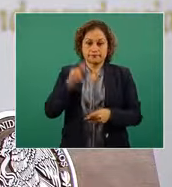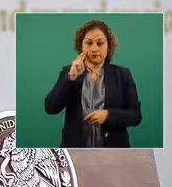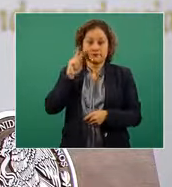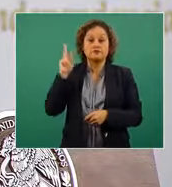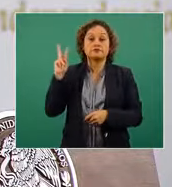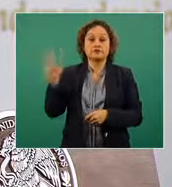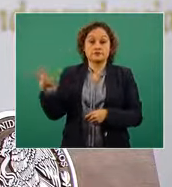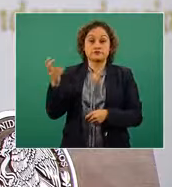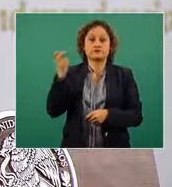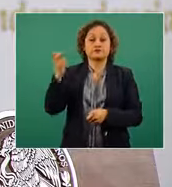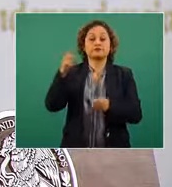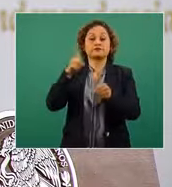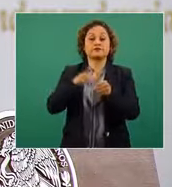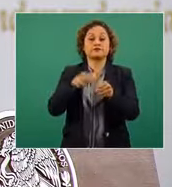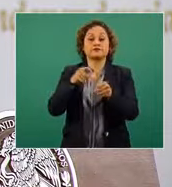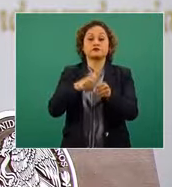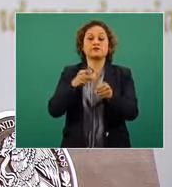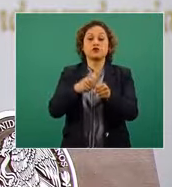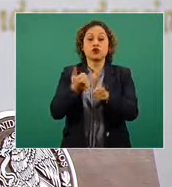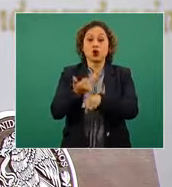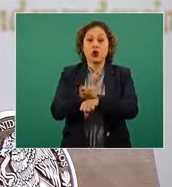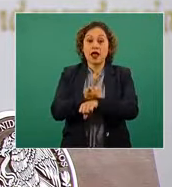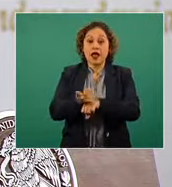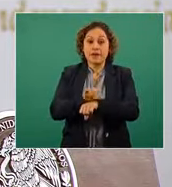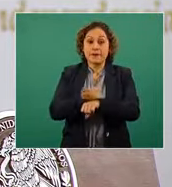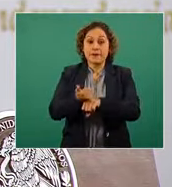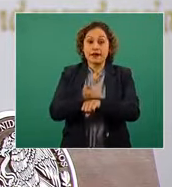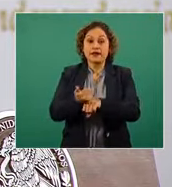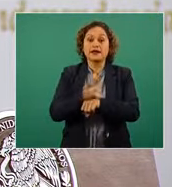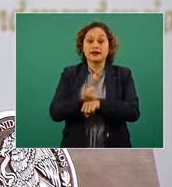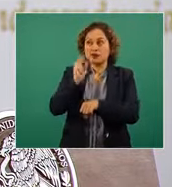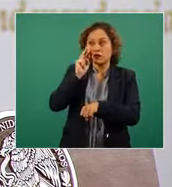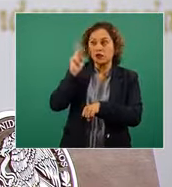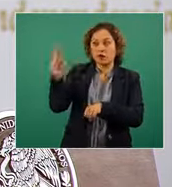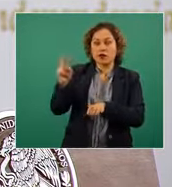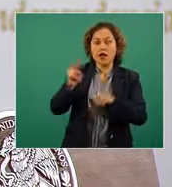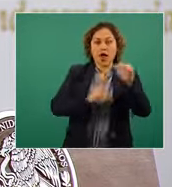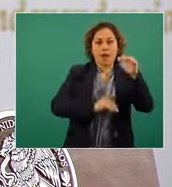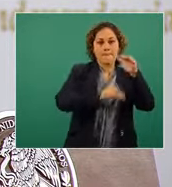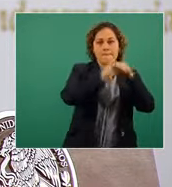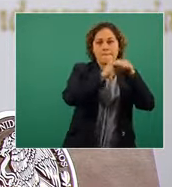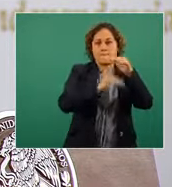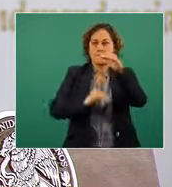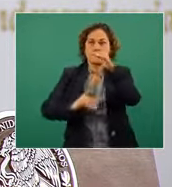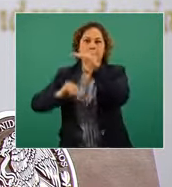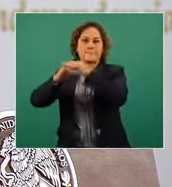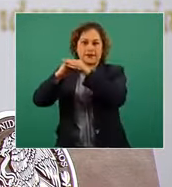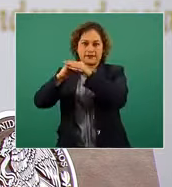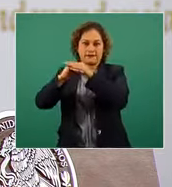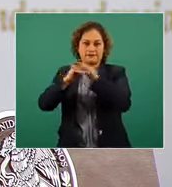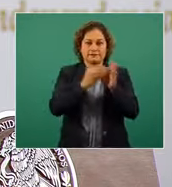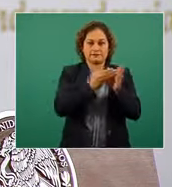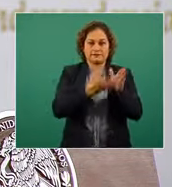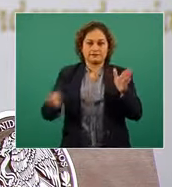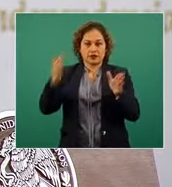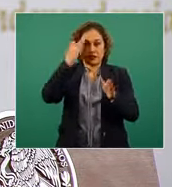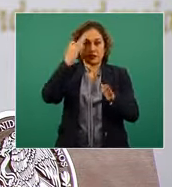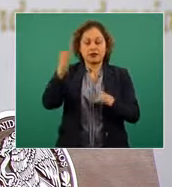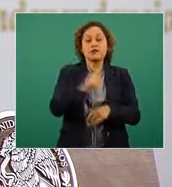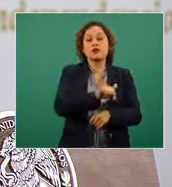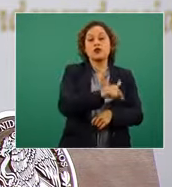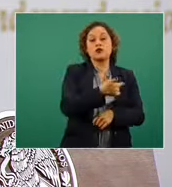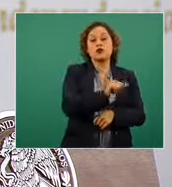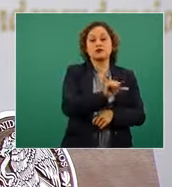que tuvimos dos acmes, dos puntos más altos que fueron del 12 al 18 de julio